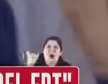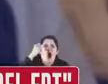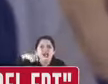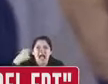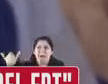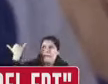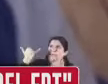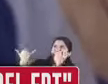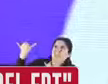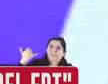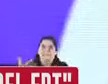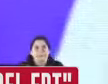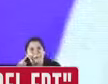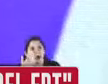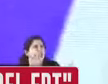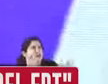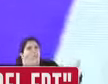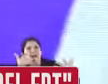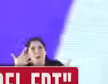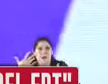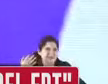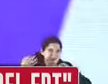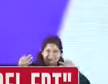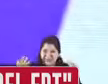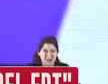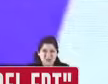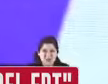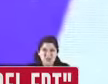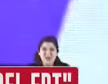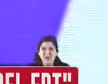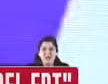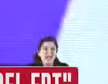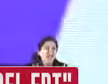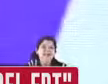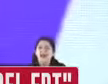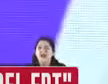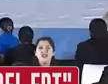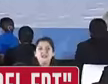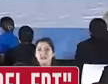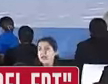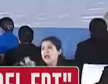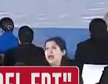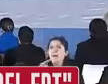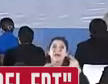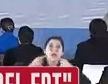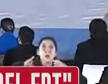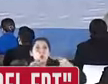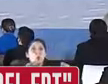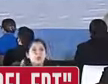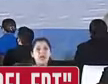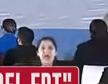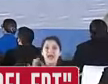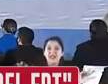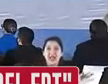televisión para transmitir en vivo y en directo y todo es así y nadie pregunta nada y nadie